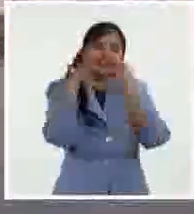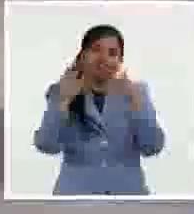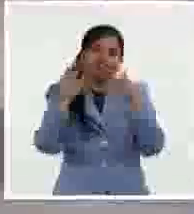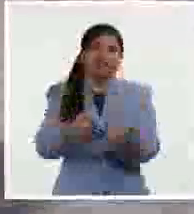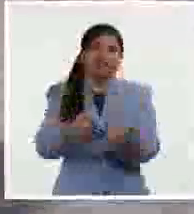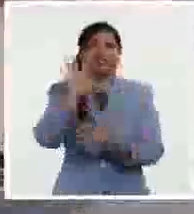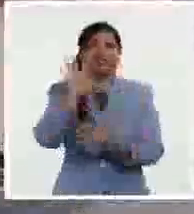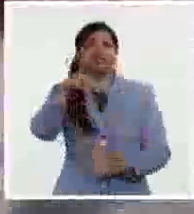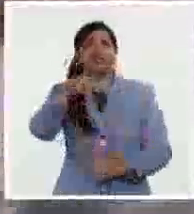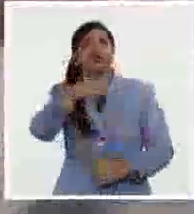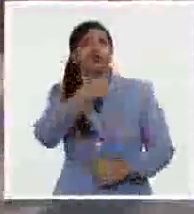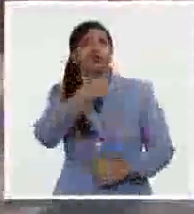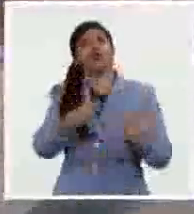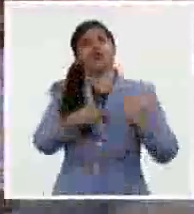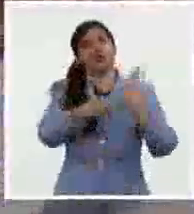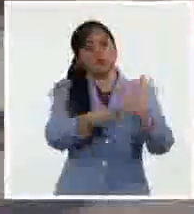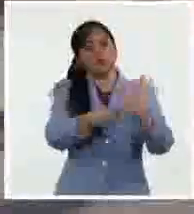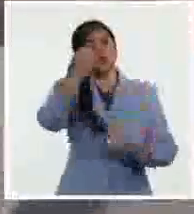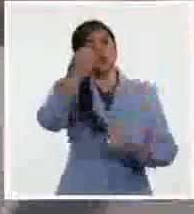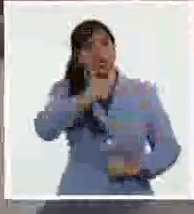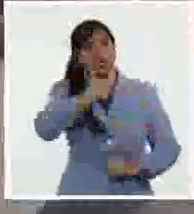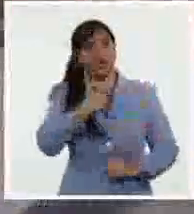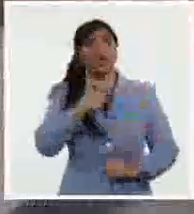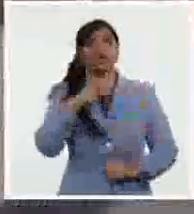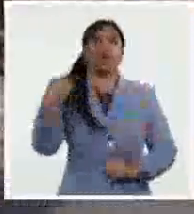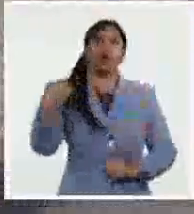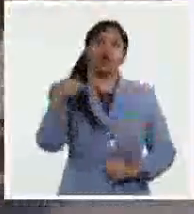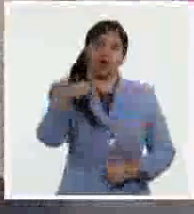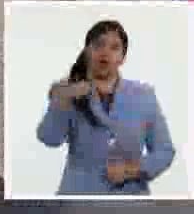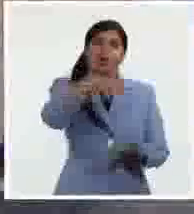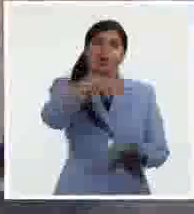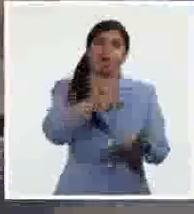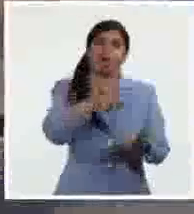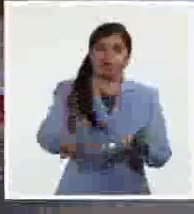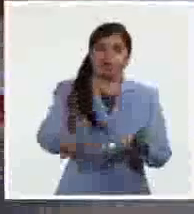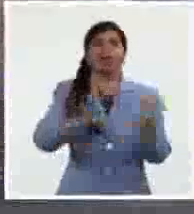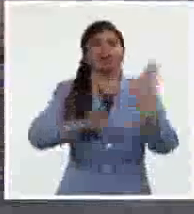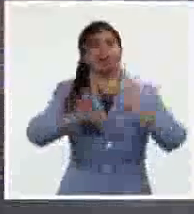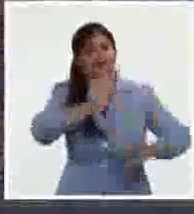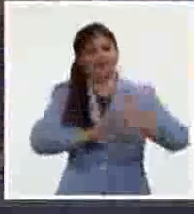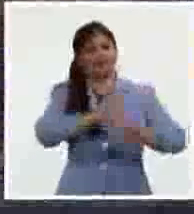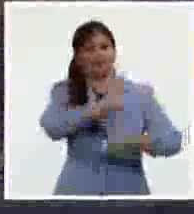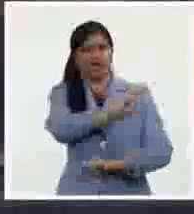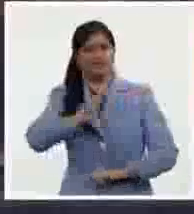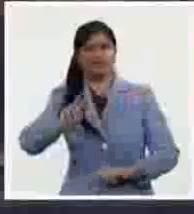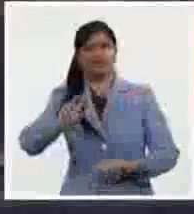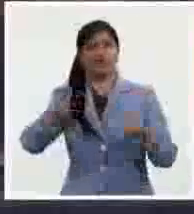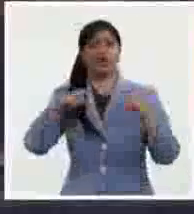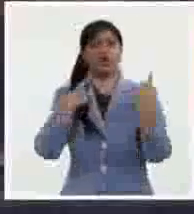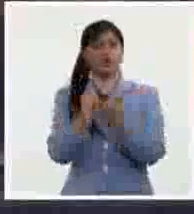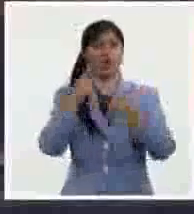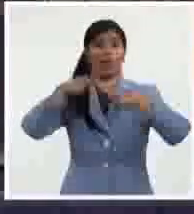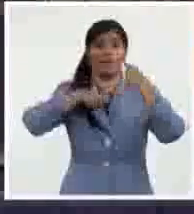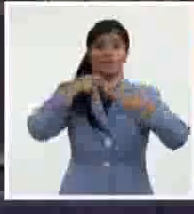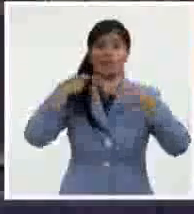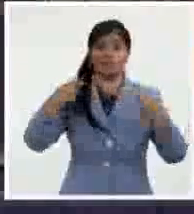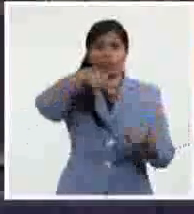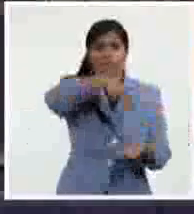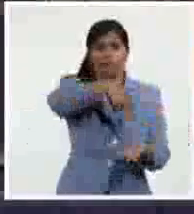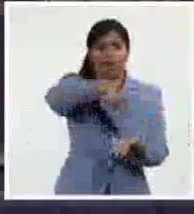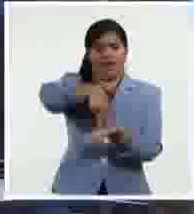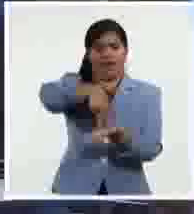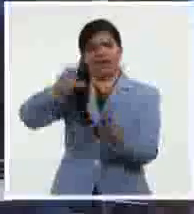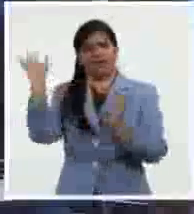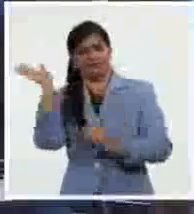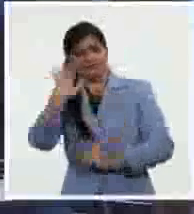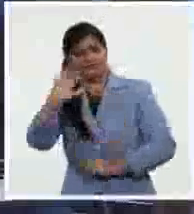apoyo avileño en la construcción de una sociedad más justa e inclusiva. En la intersección de las calles Maceo y Carretera Central, el mismo sitio